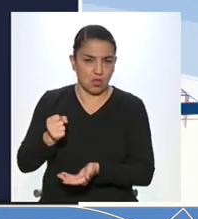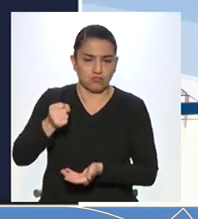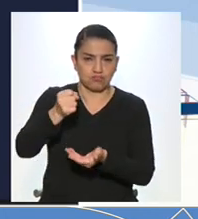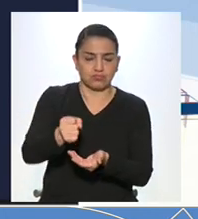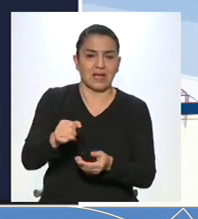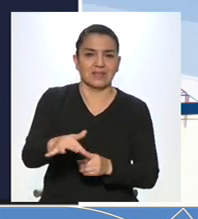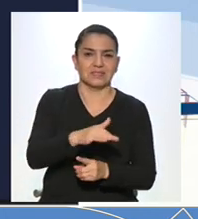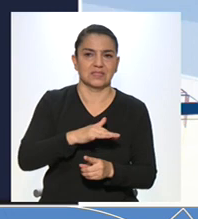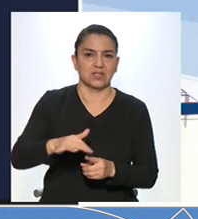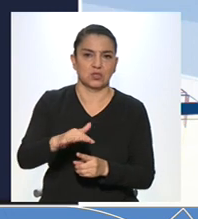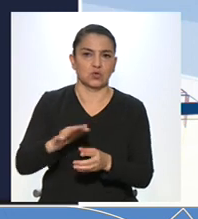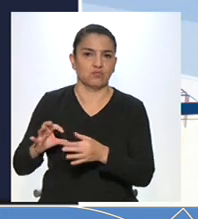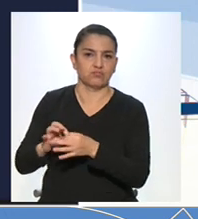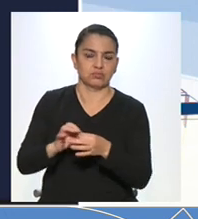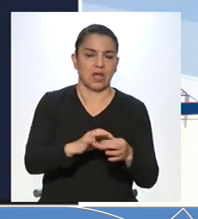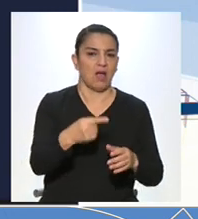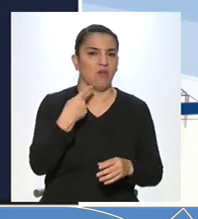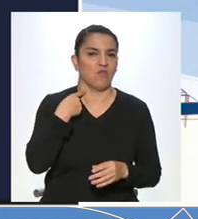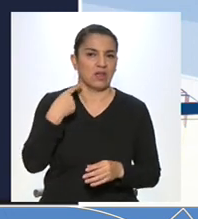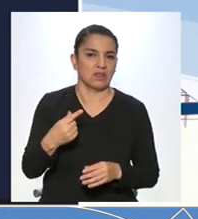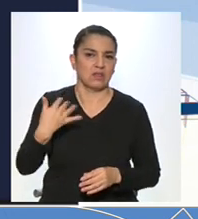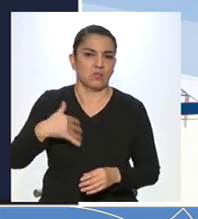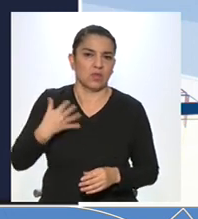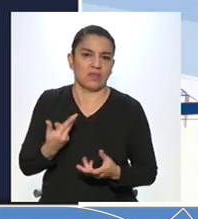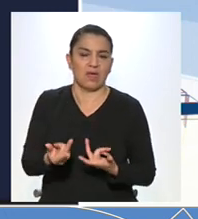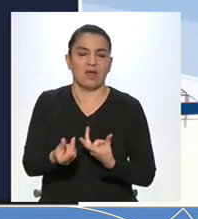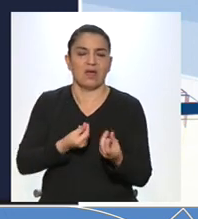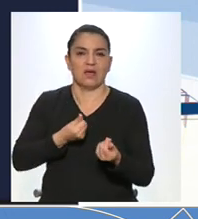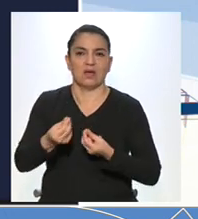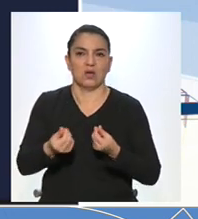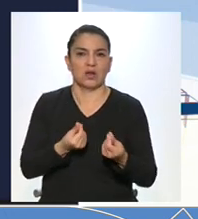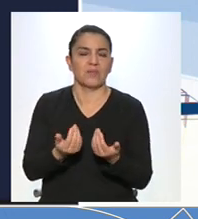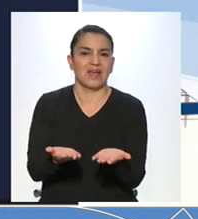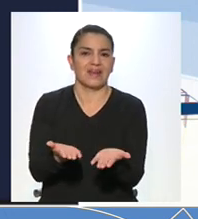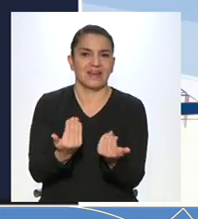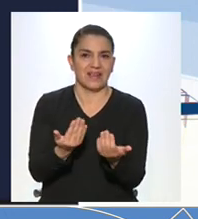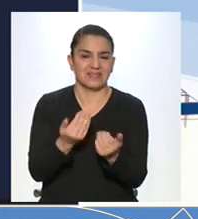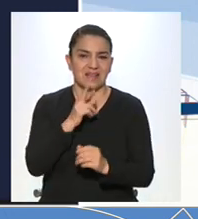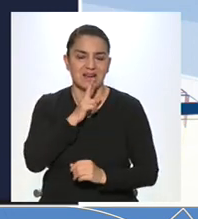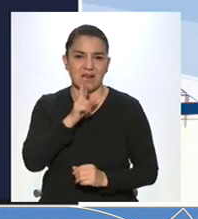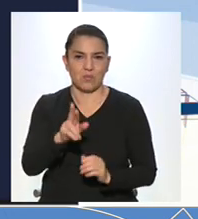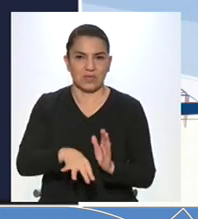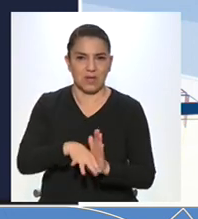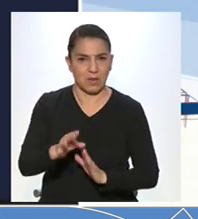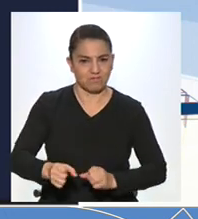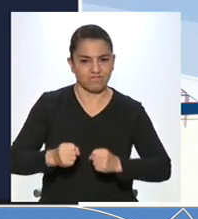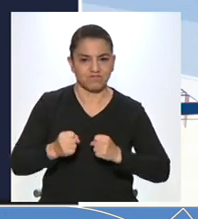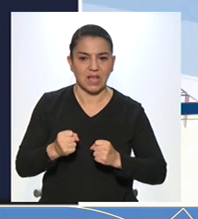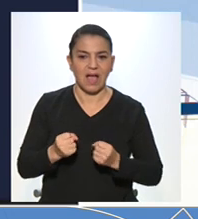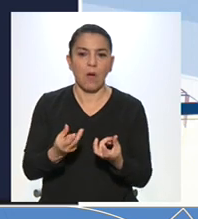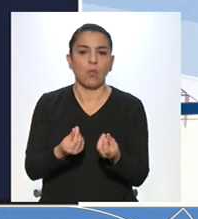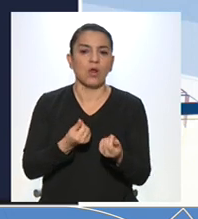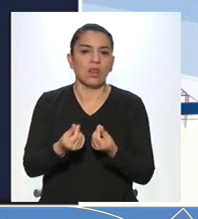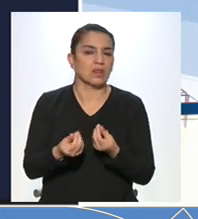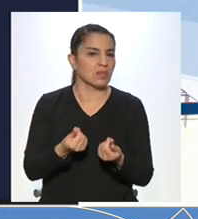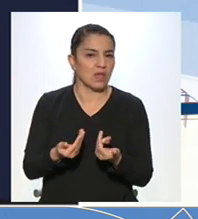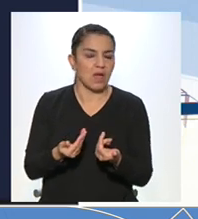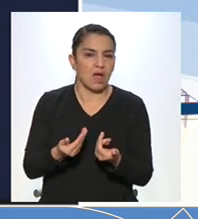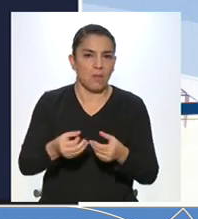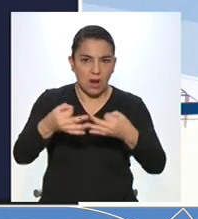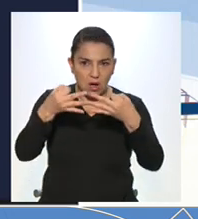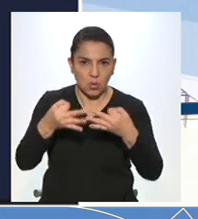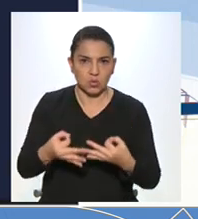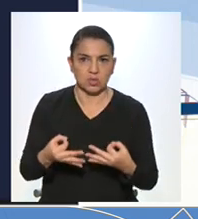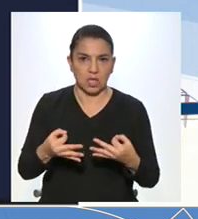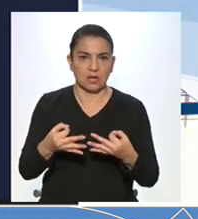podría provocar efectos importantes en la economía, requiriendo una reacción aún más enérgica de la política monetaria para ajustar los desbalances